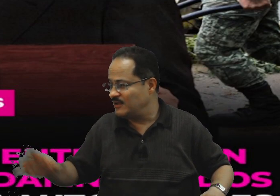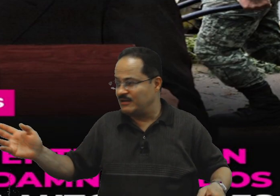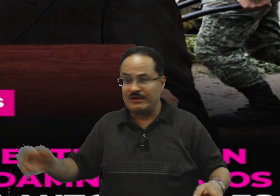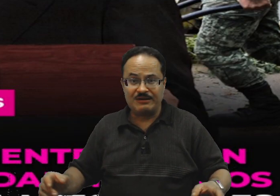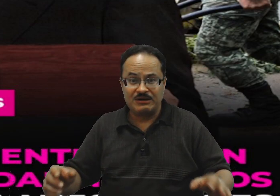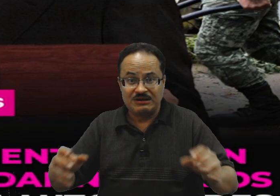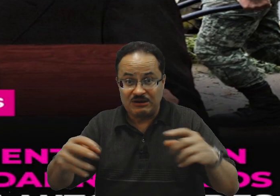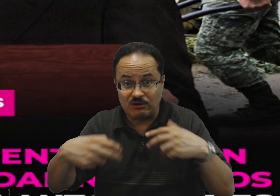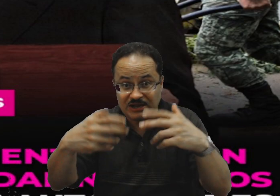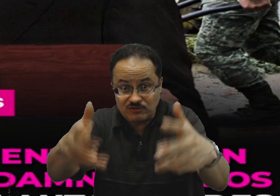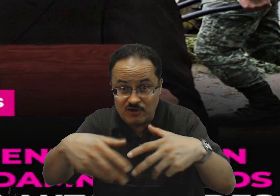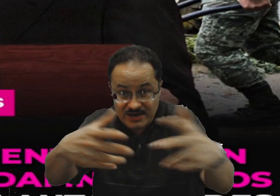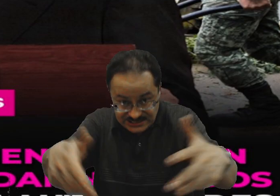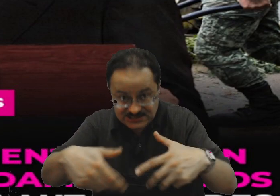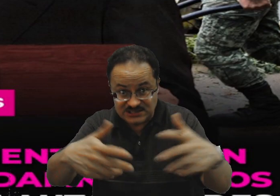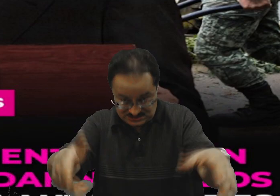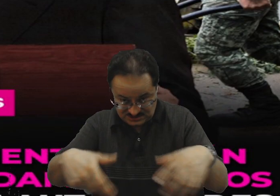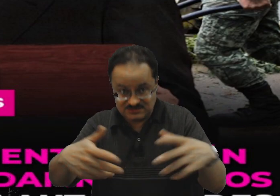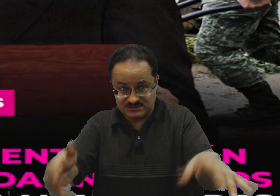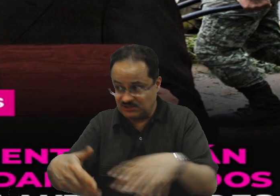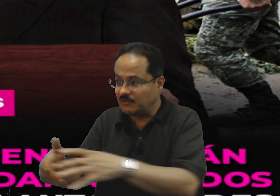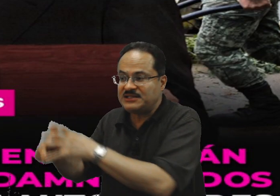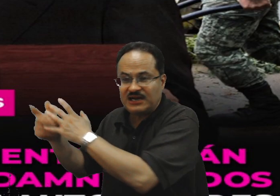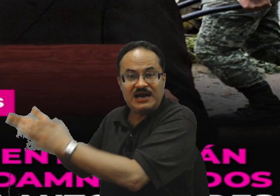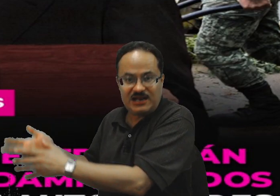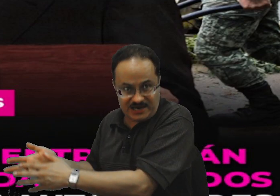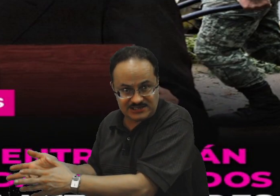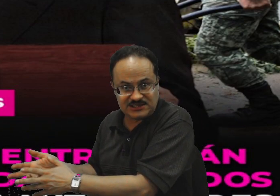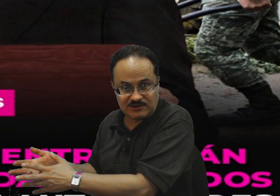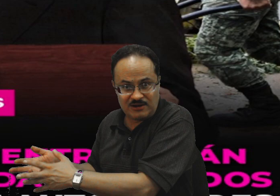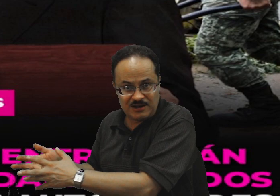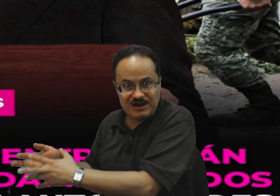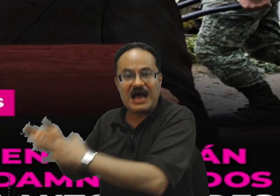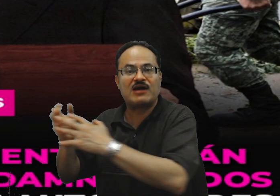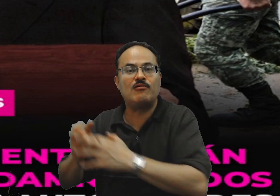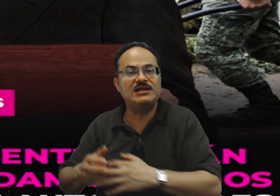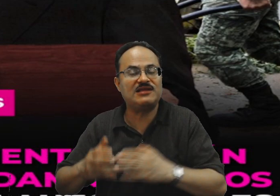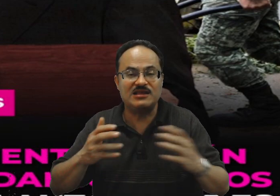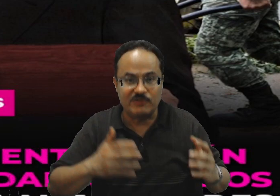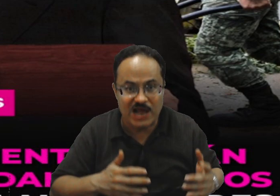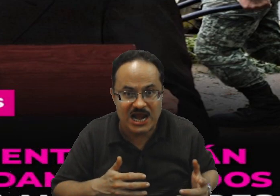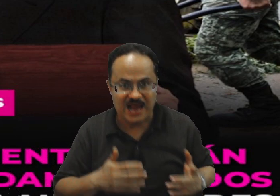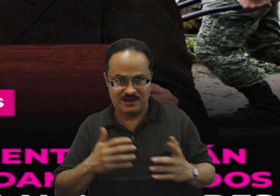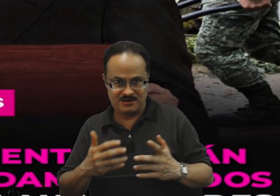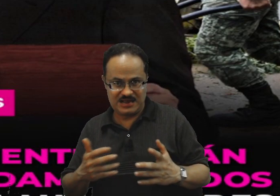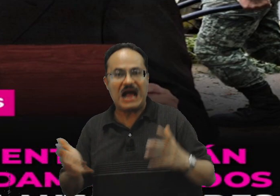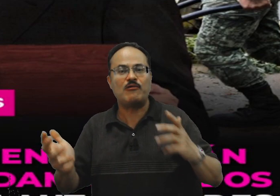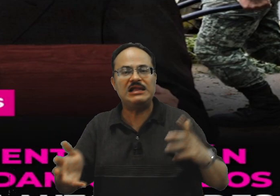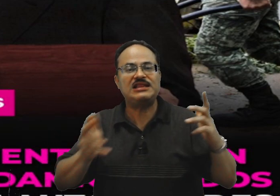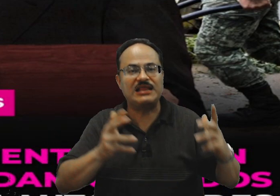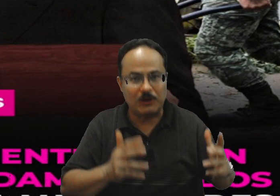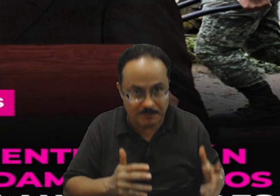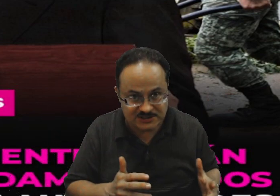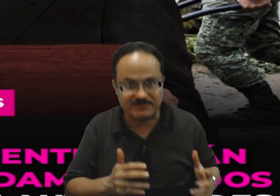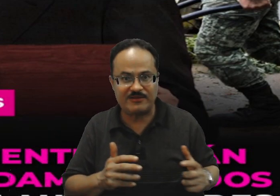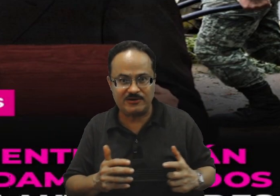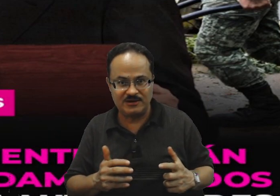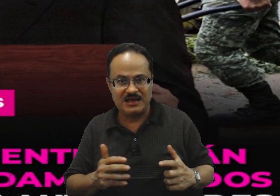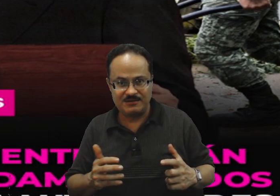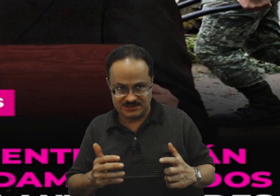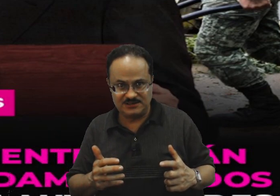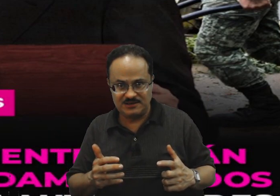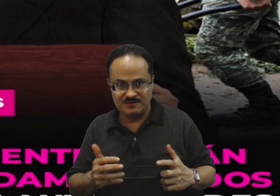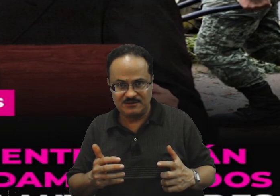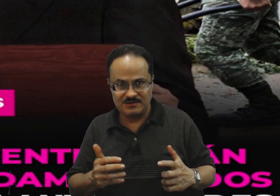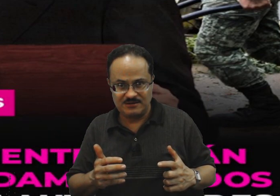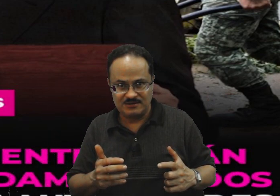Bueno lo que tú dones lo va a entregar el ejército a cuenta de morena a cuenta de López